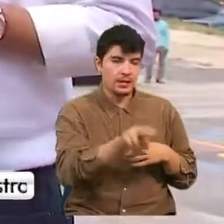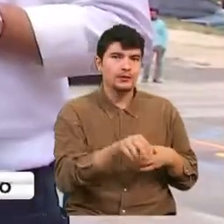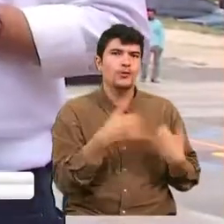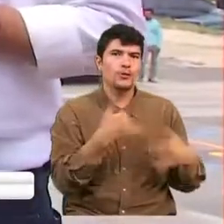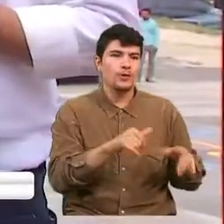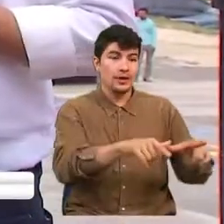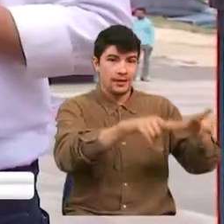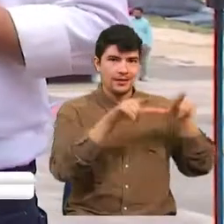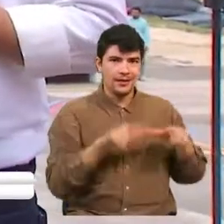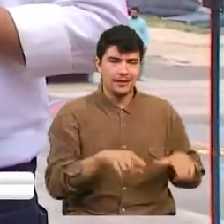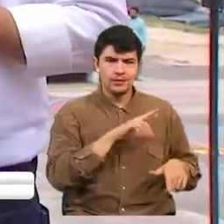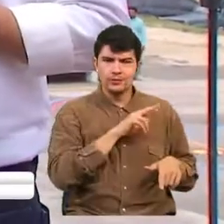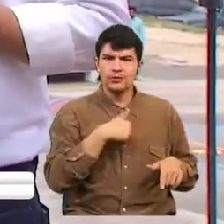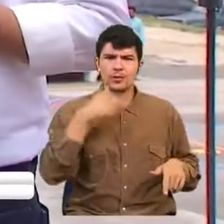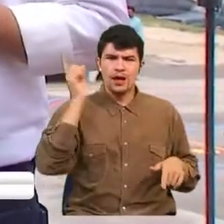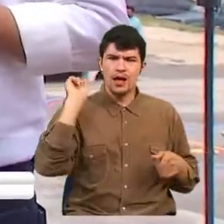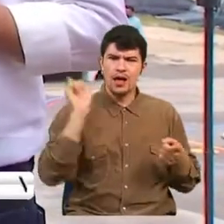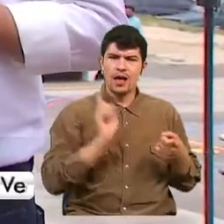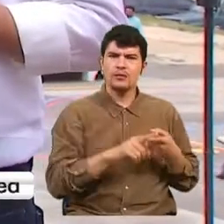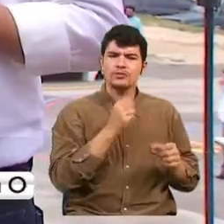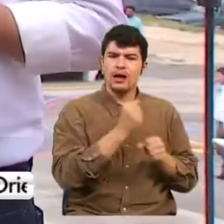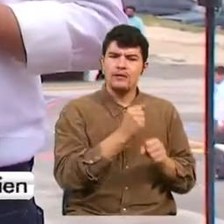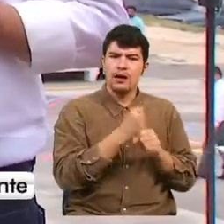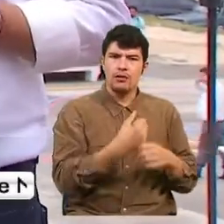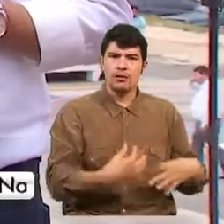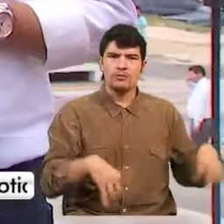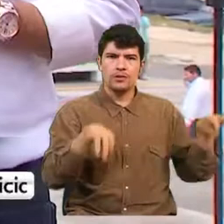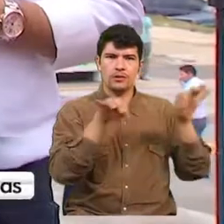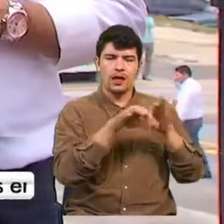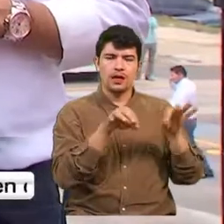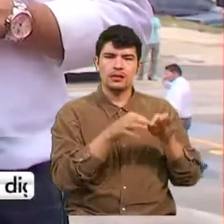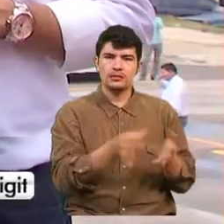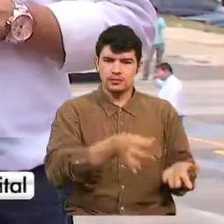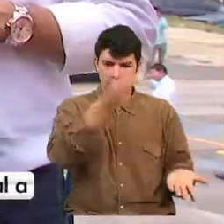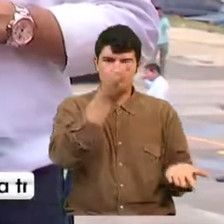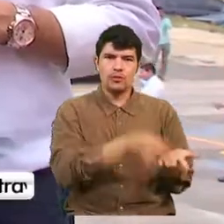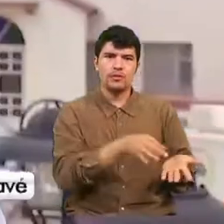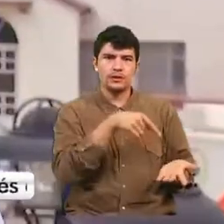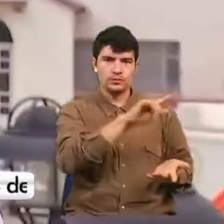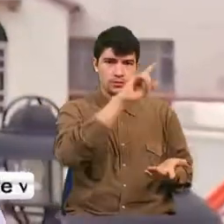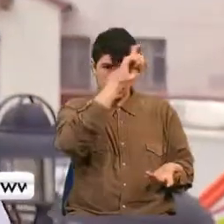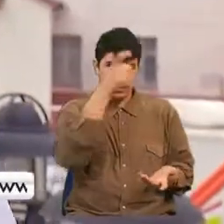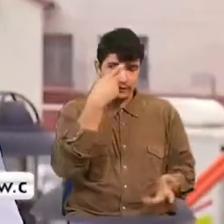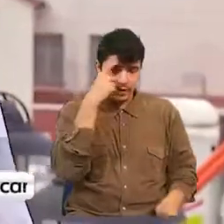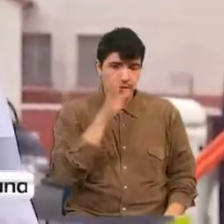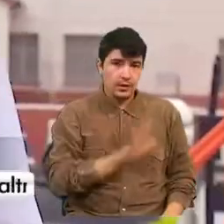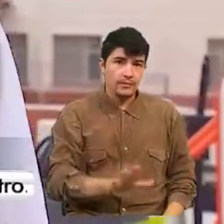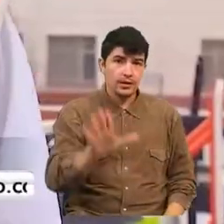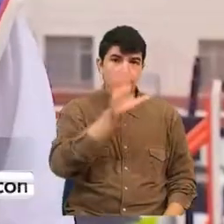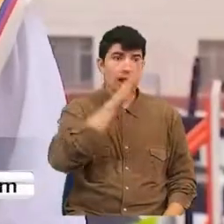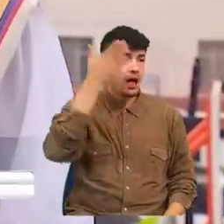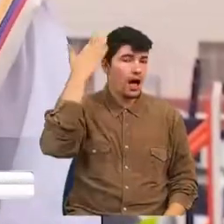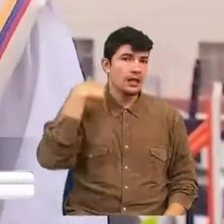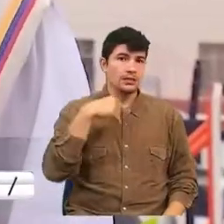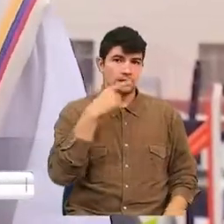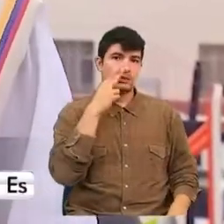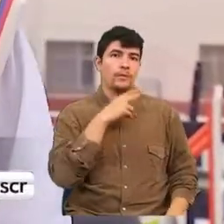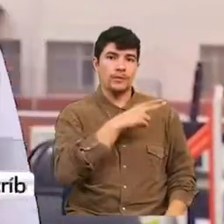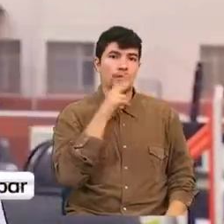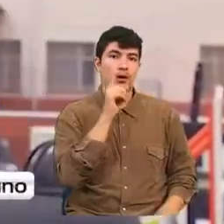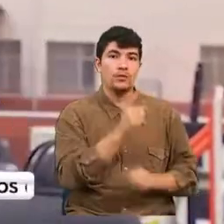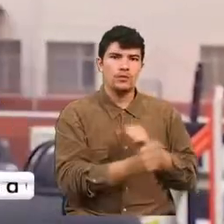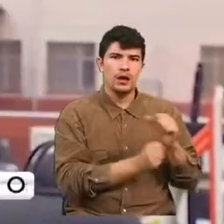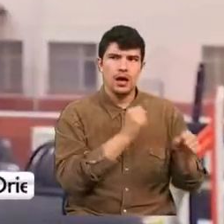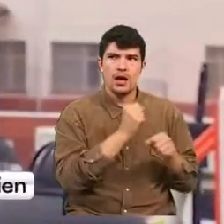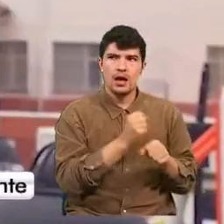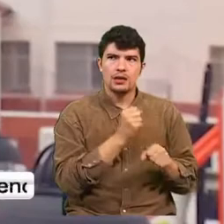hecho una tarea importante. Se cumplió por parte del gobierno departamental lo prometido de hace un año de la